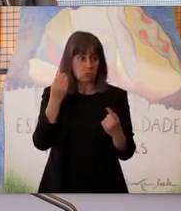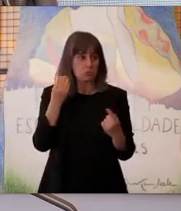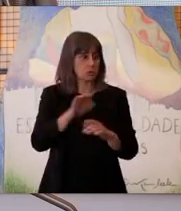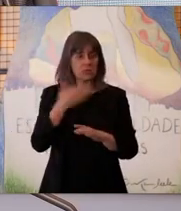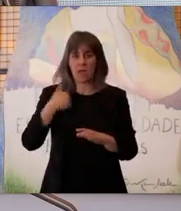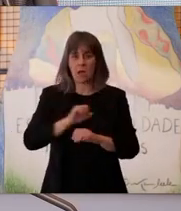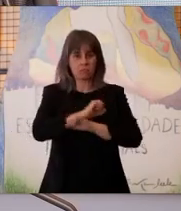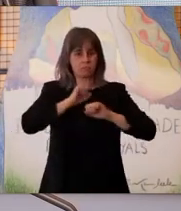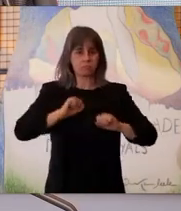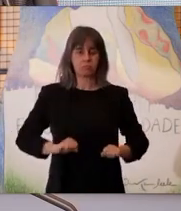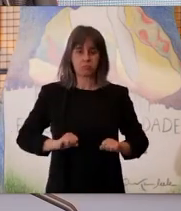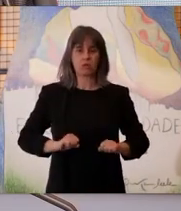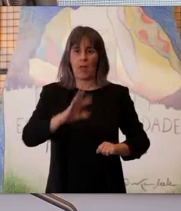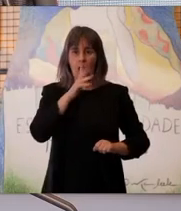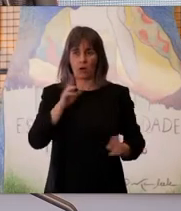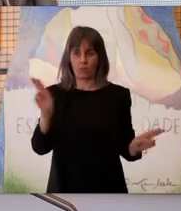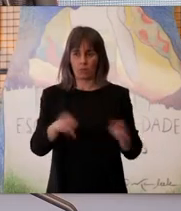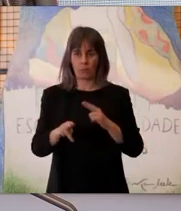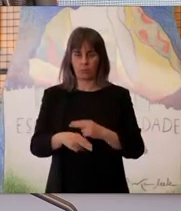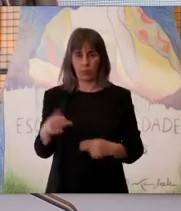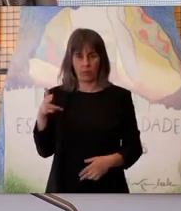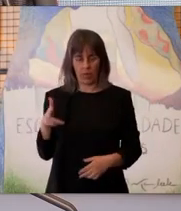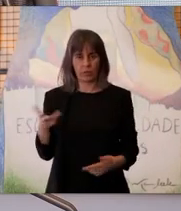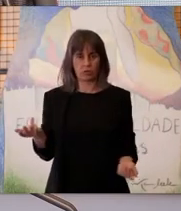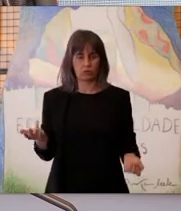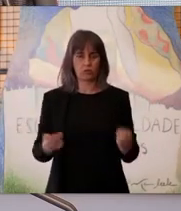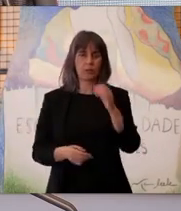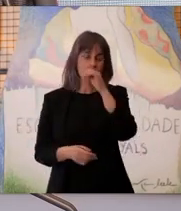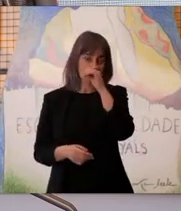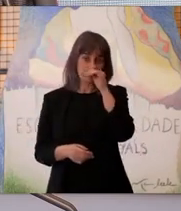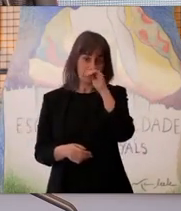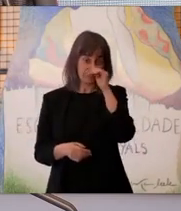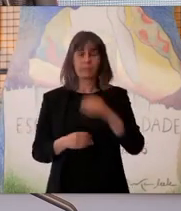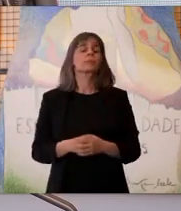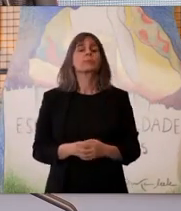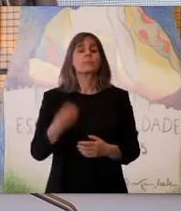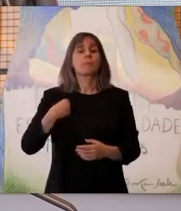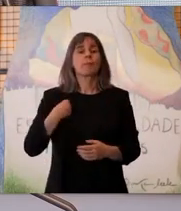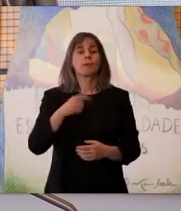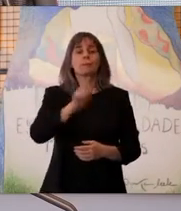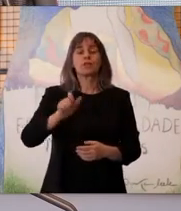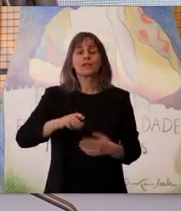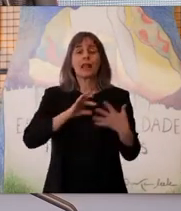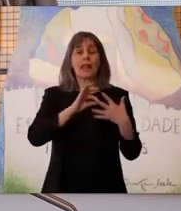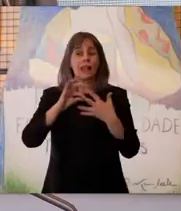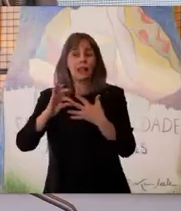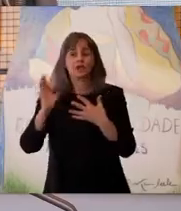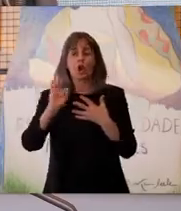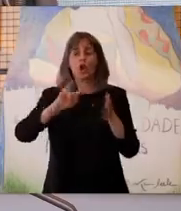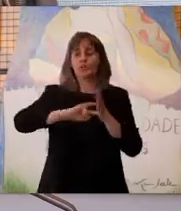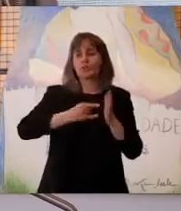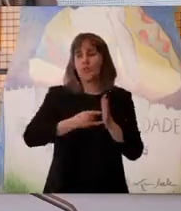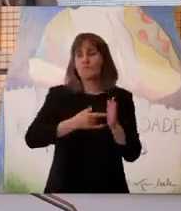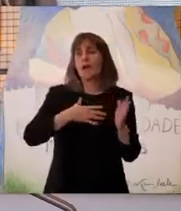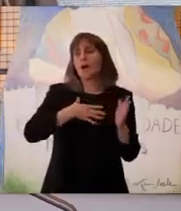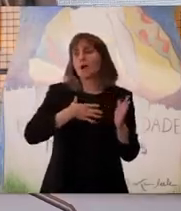estamos viendo y cómo Bueno a los líderes o al sistema le puede haber interesado o le